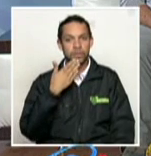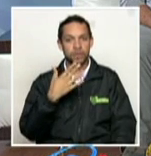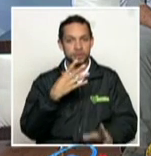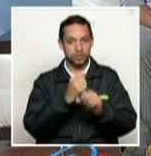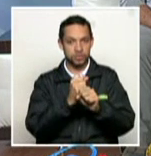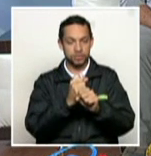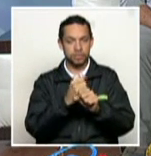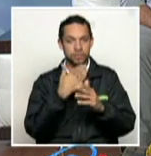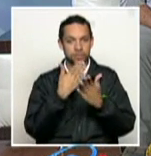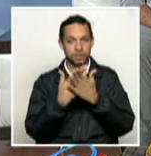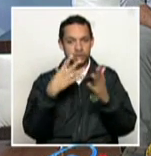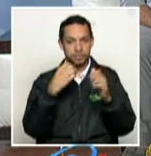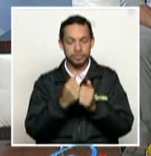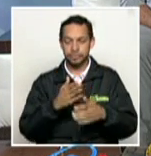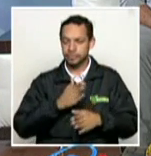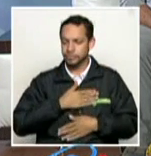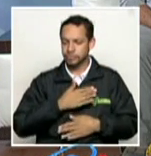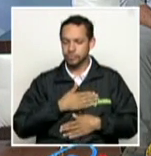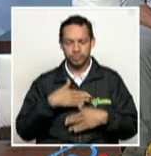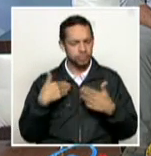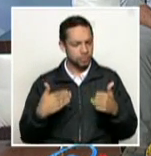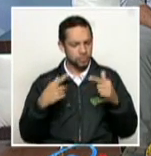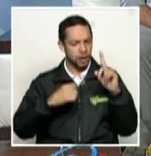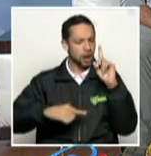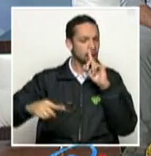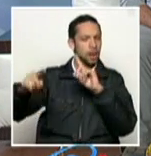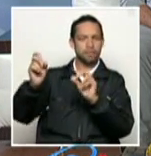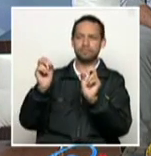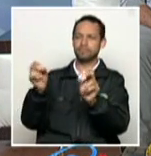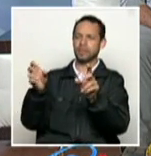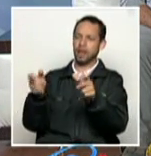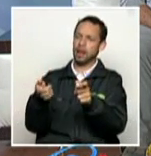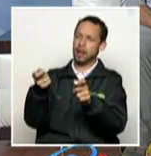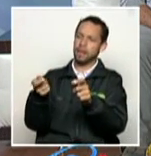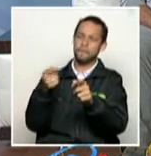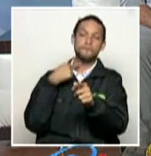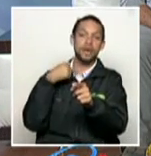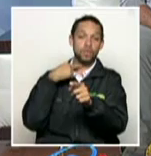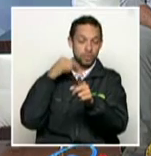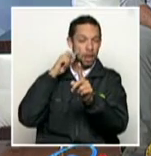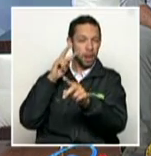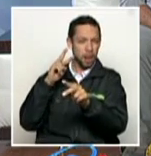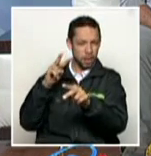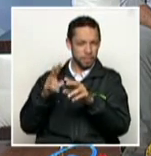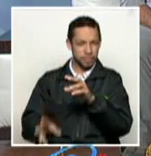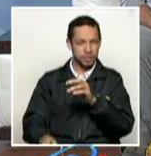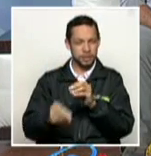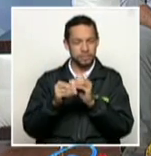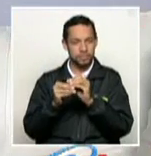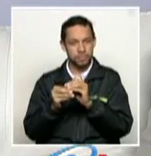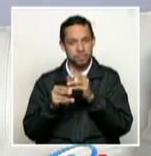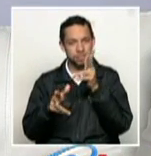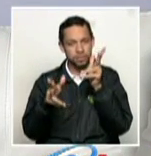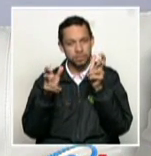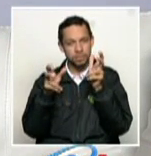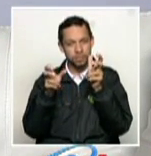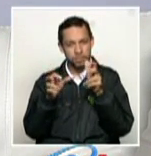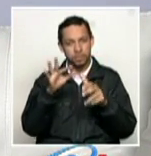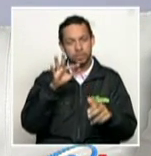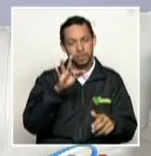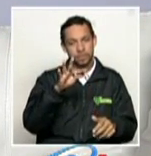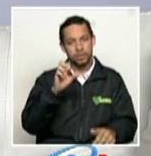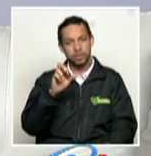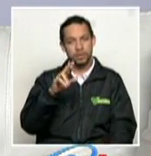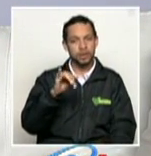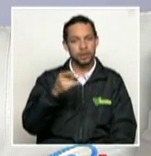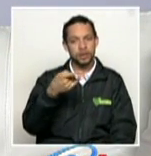para felicitar al doctor por el programa tan bonito, voy a hacer una pregunta al doctor, ¿qué es bueno para los